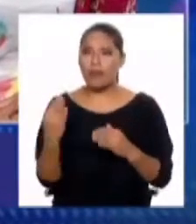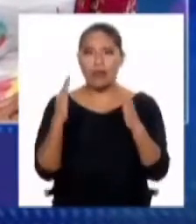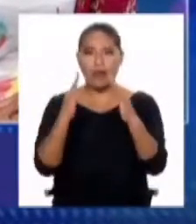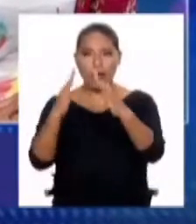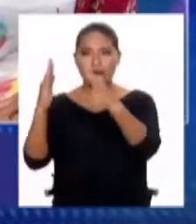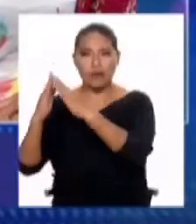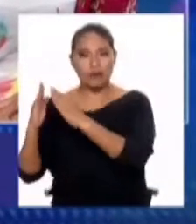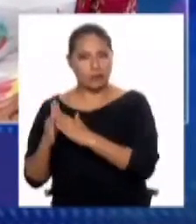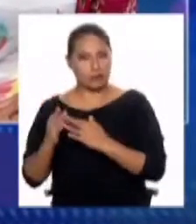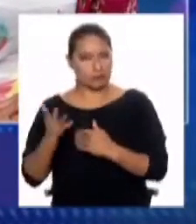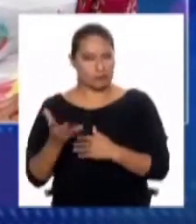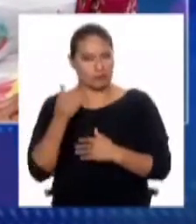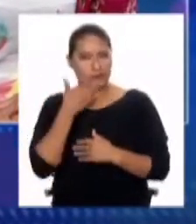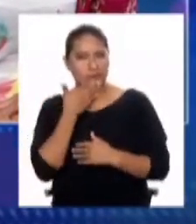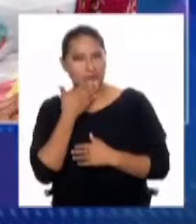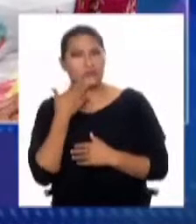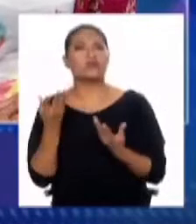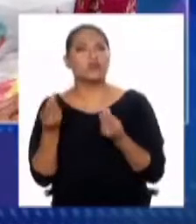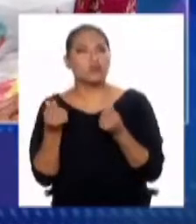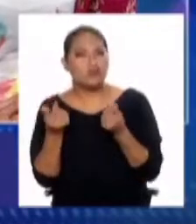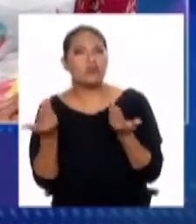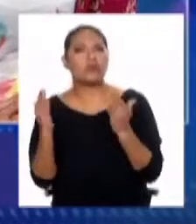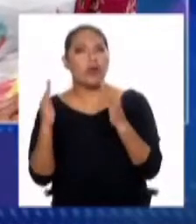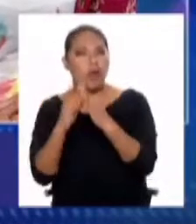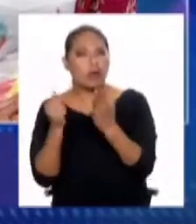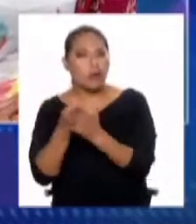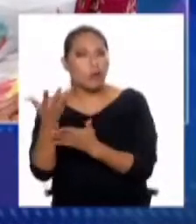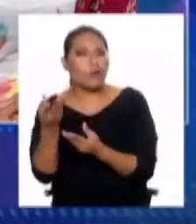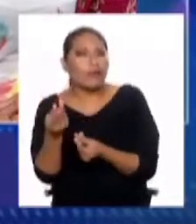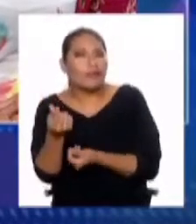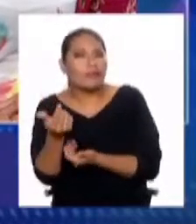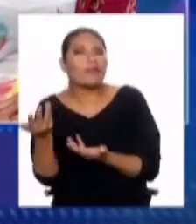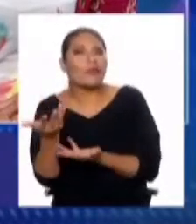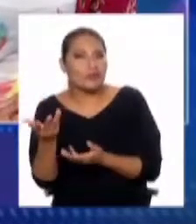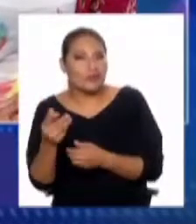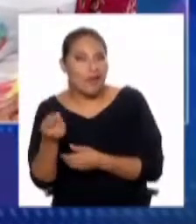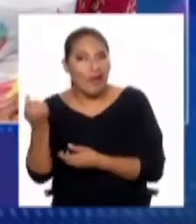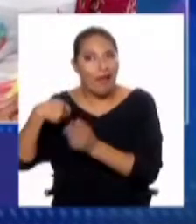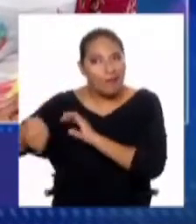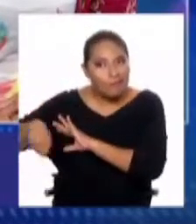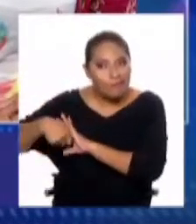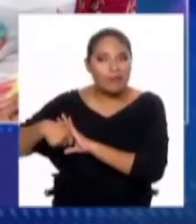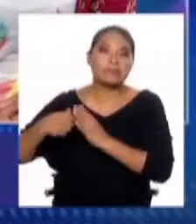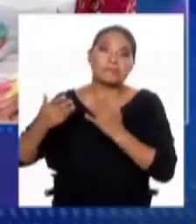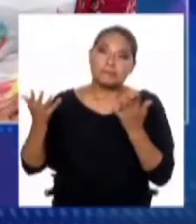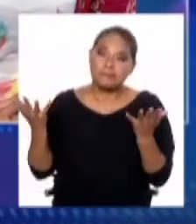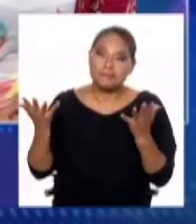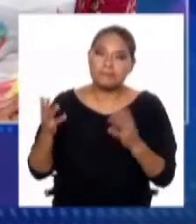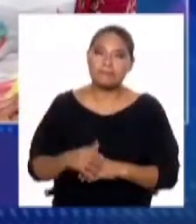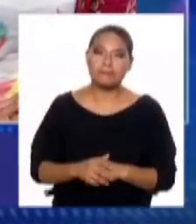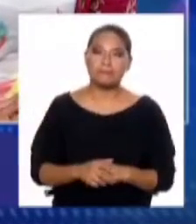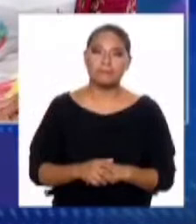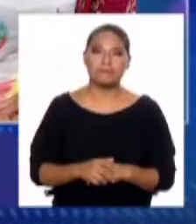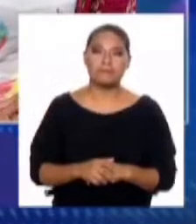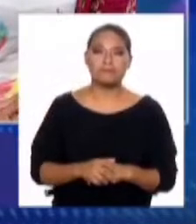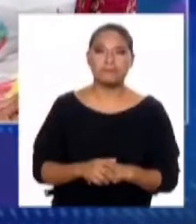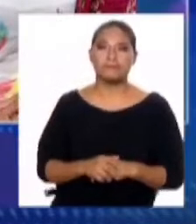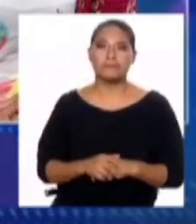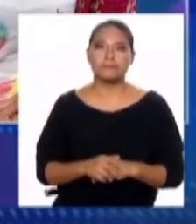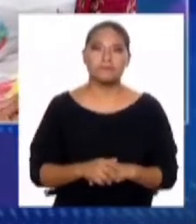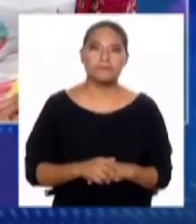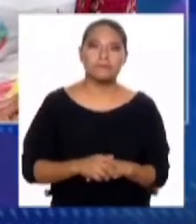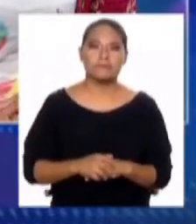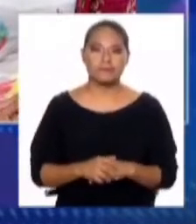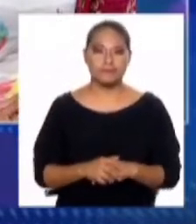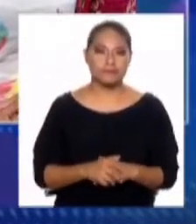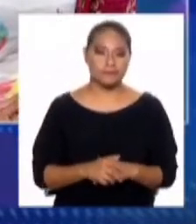indudablemente hay unos gastos ahí. ¿De dónde ha salido ese dinero? ¿No? Pero también quiero señalar que ojalá